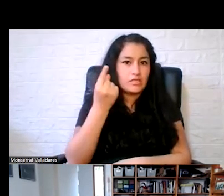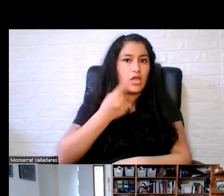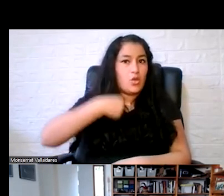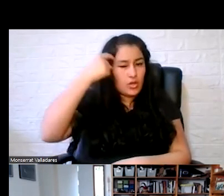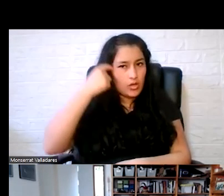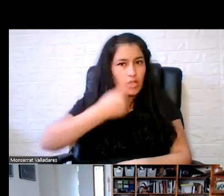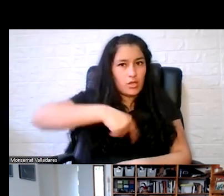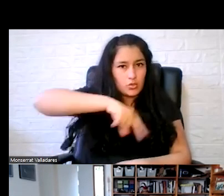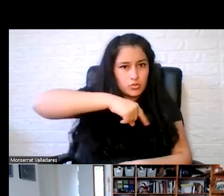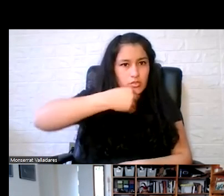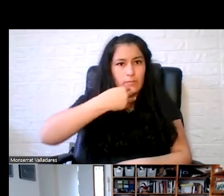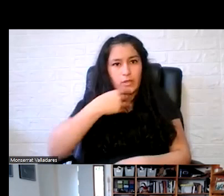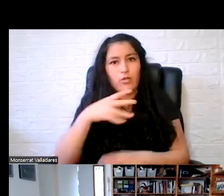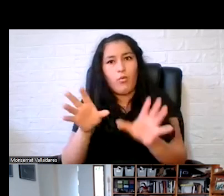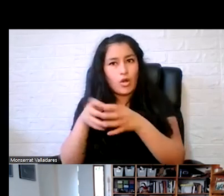como organización,